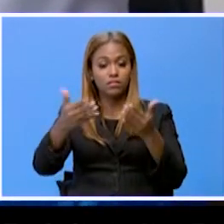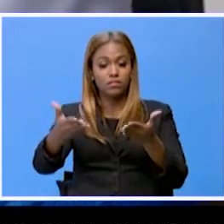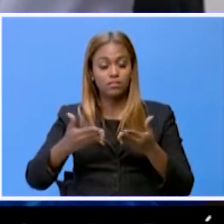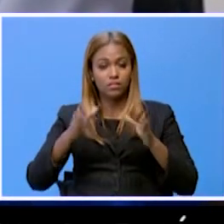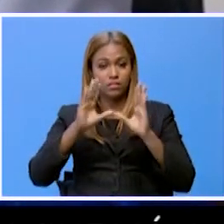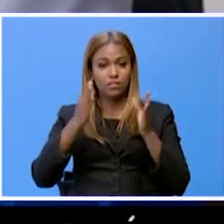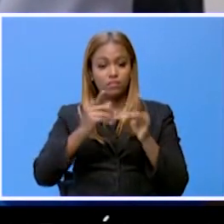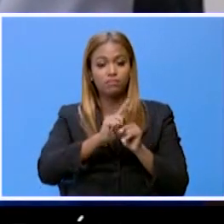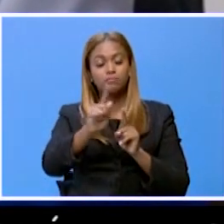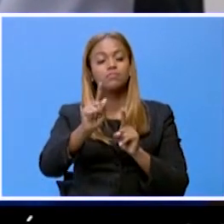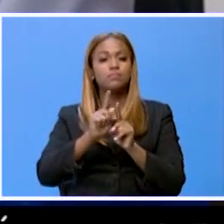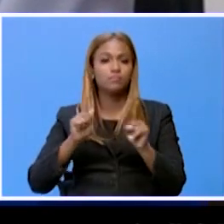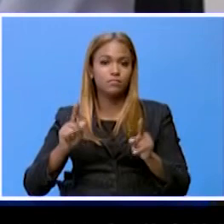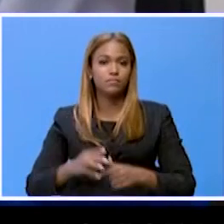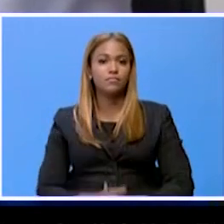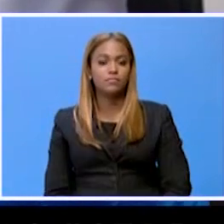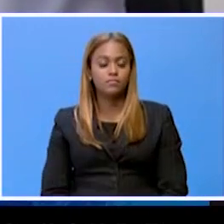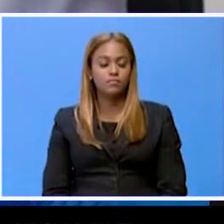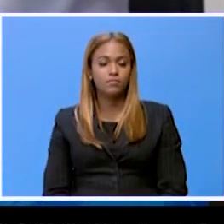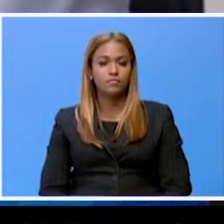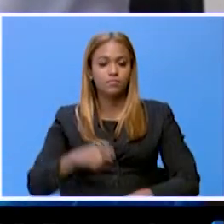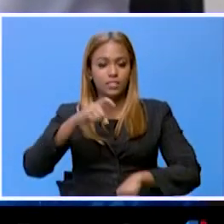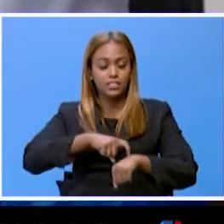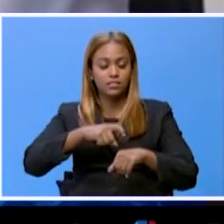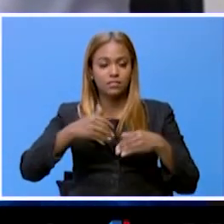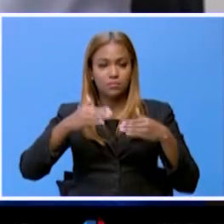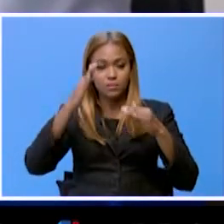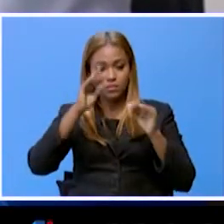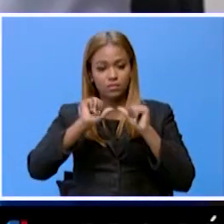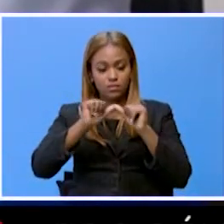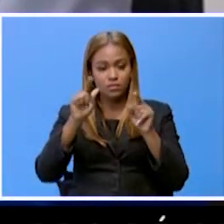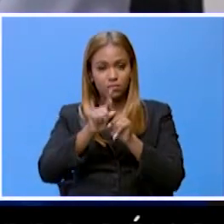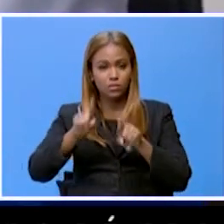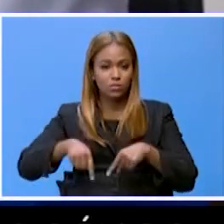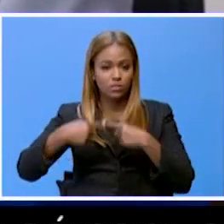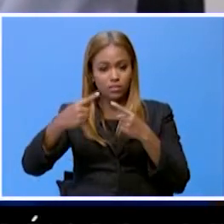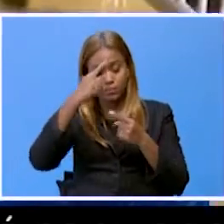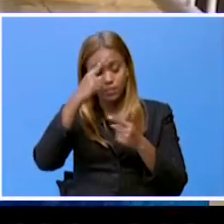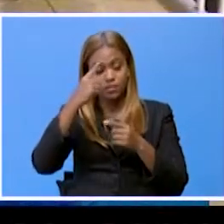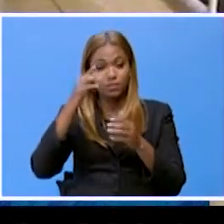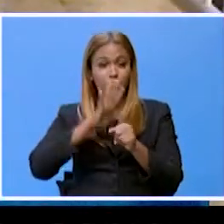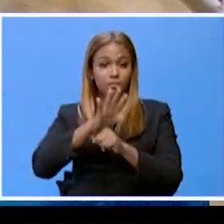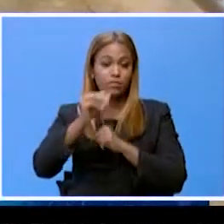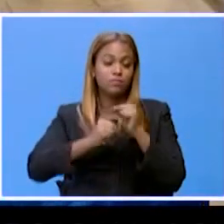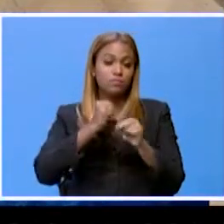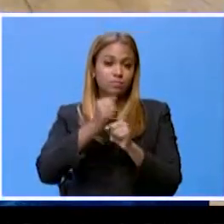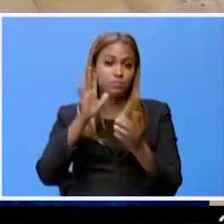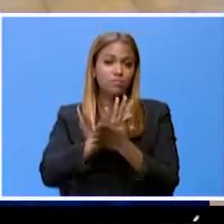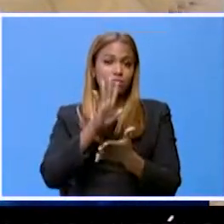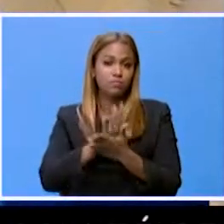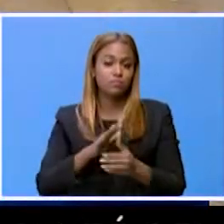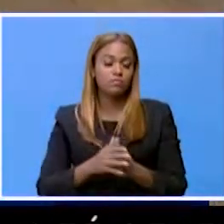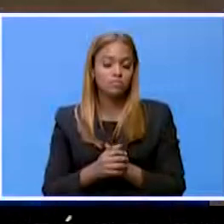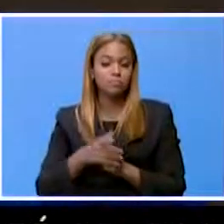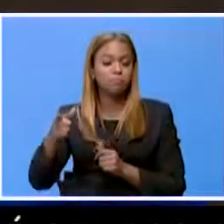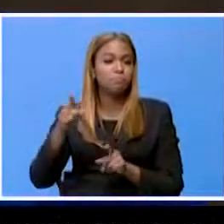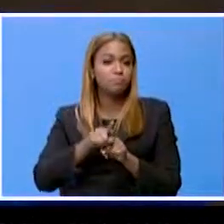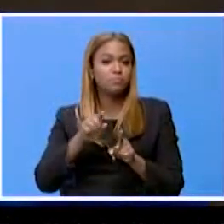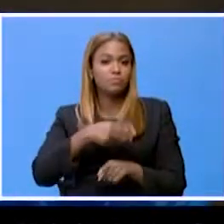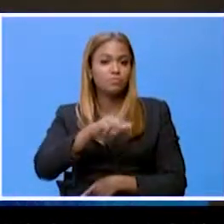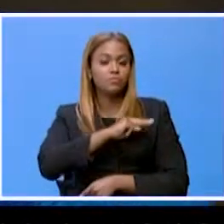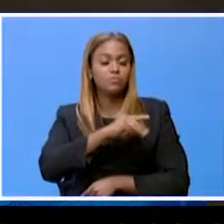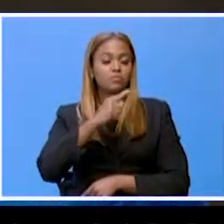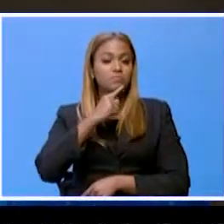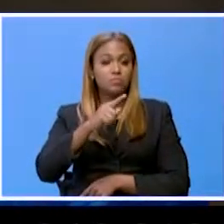clases a distancia, modalidad que va a continuar durante el resto del año escolar. Del mismo modo, el titular de Educación informó que las